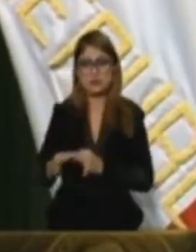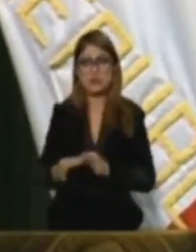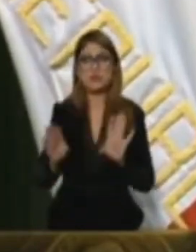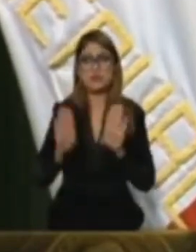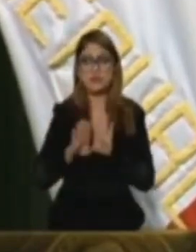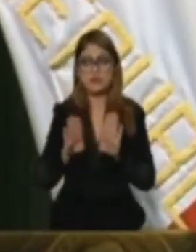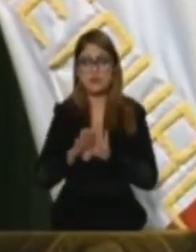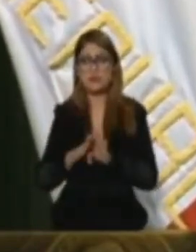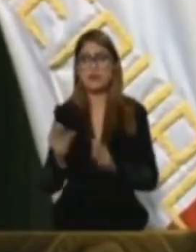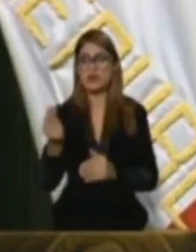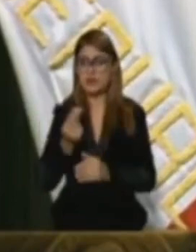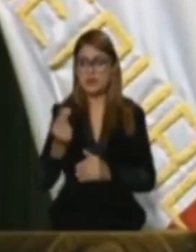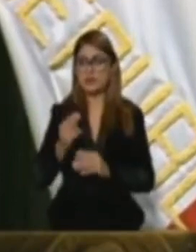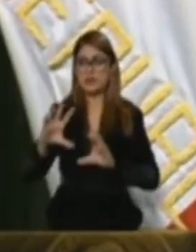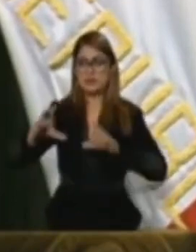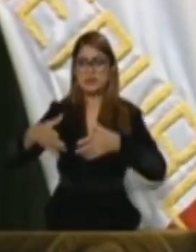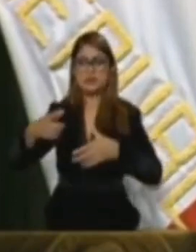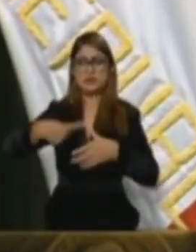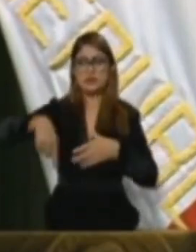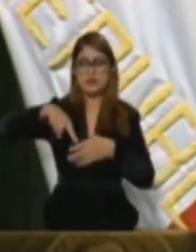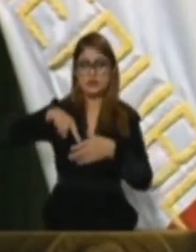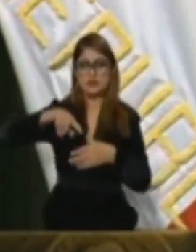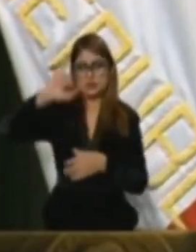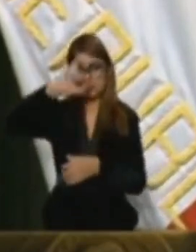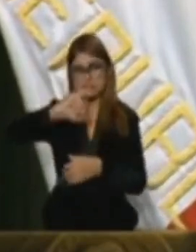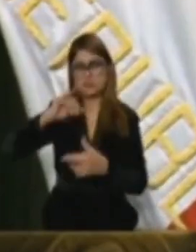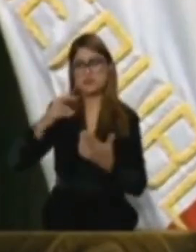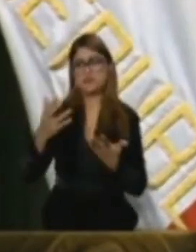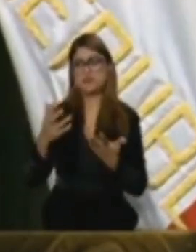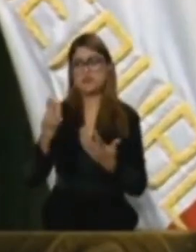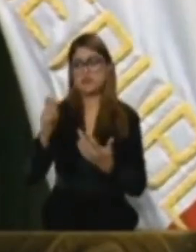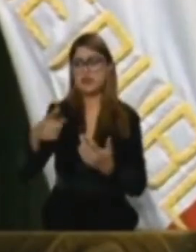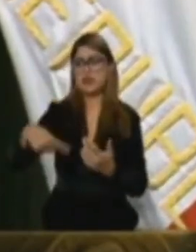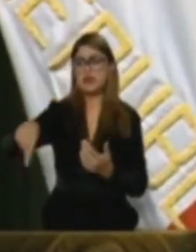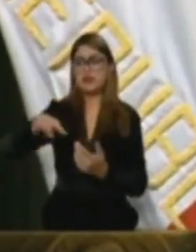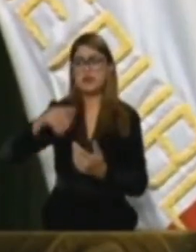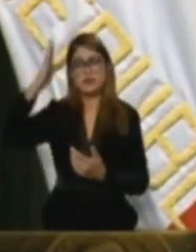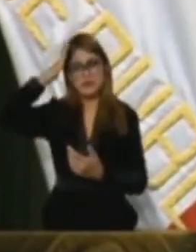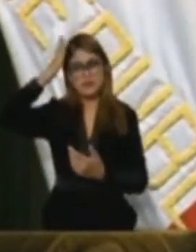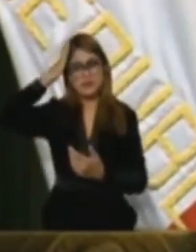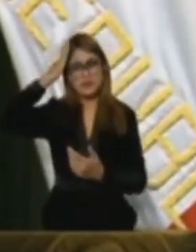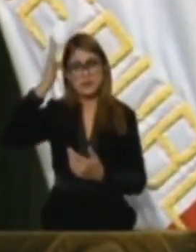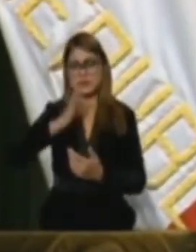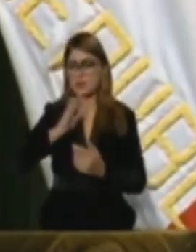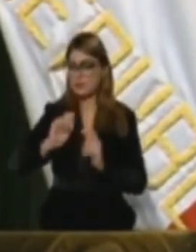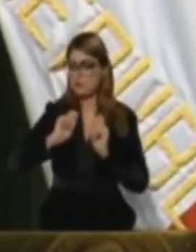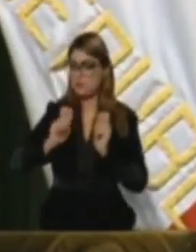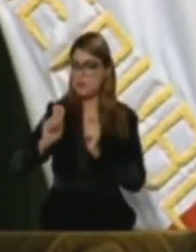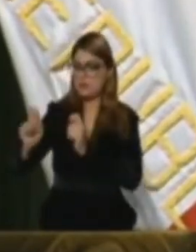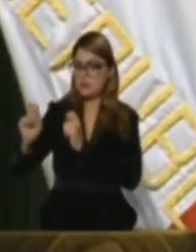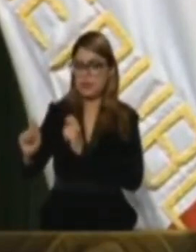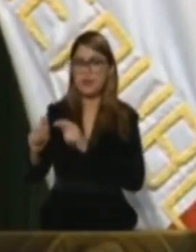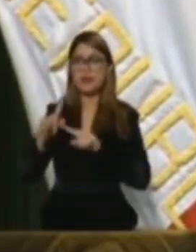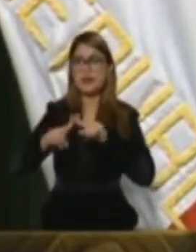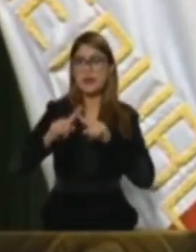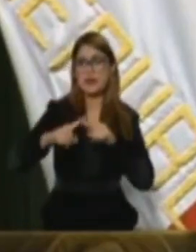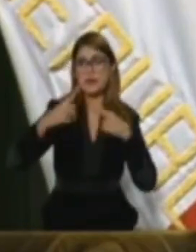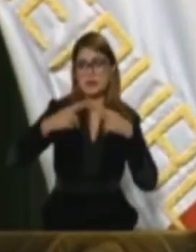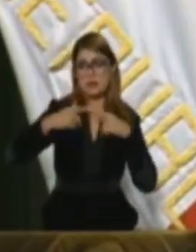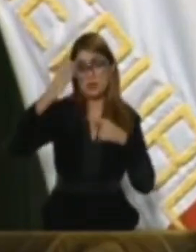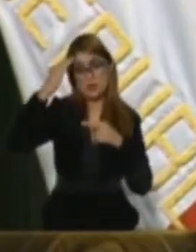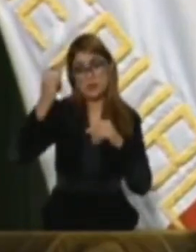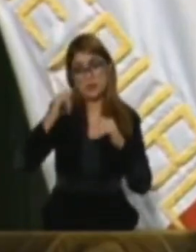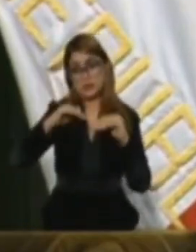de todos los jefes revolucionarios que cesen hostilidad, nombren sus delegados para que de común acuerdo elijan